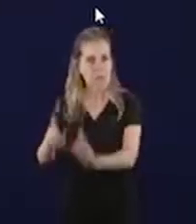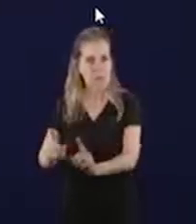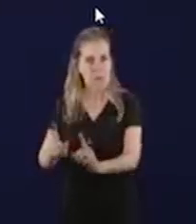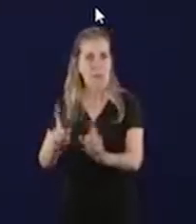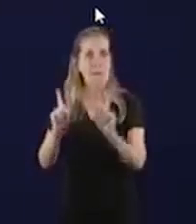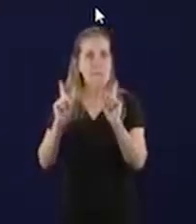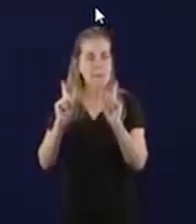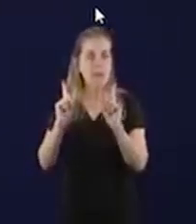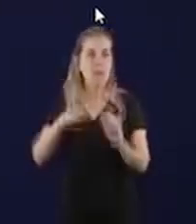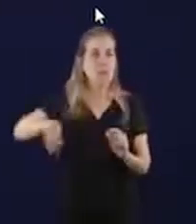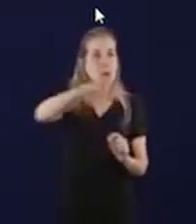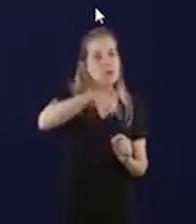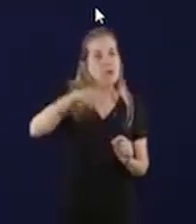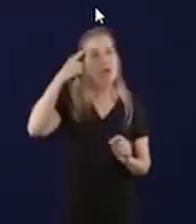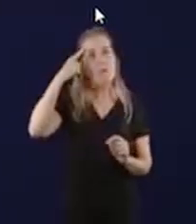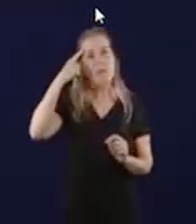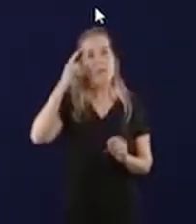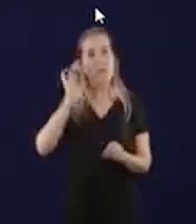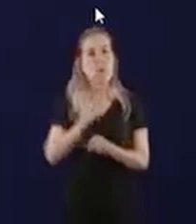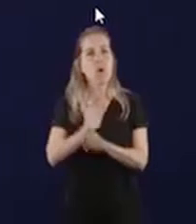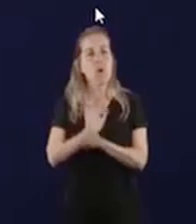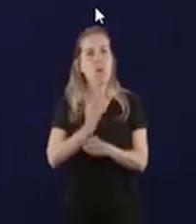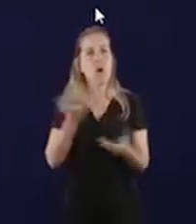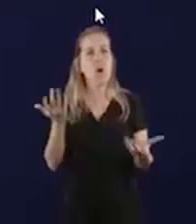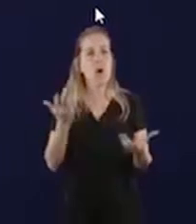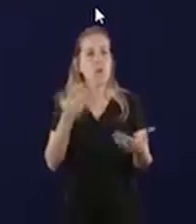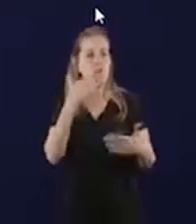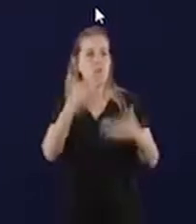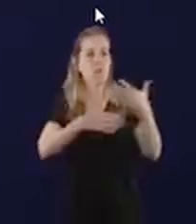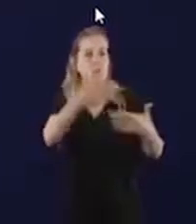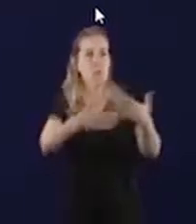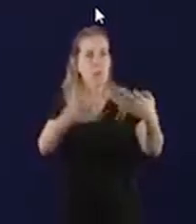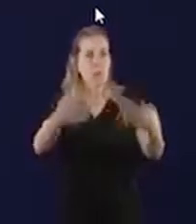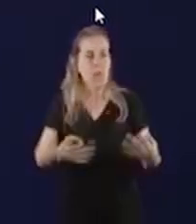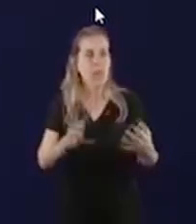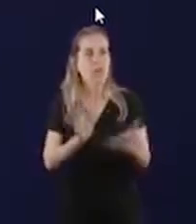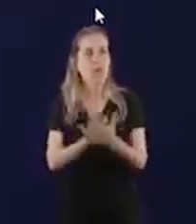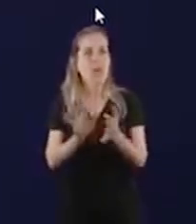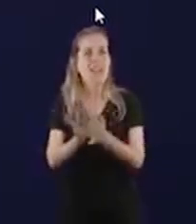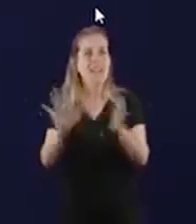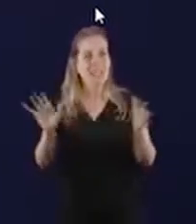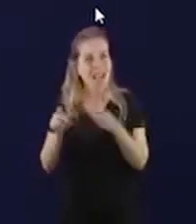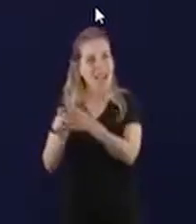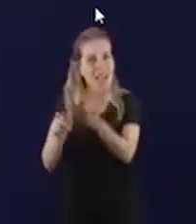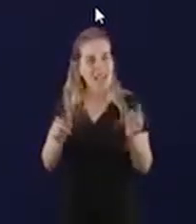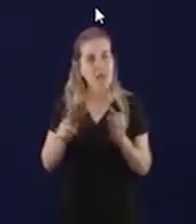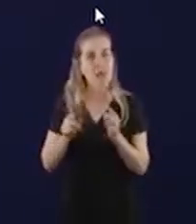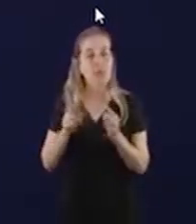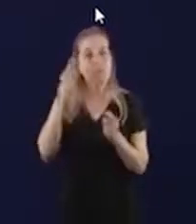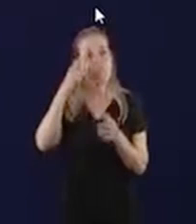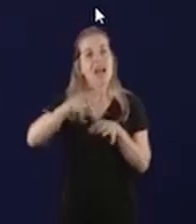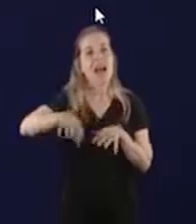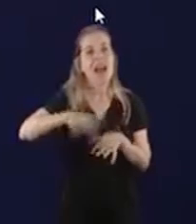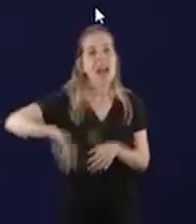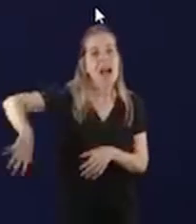allá de que nosotros lo vemos como un gran paso eh No solo en libertades sino en crecimiento económico del sector Eh